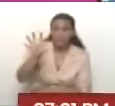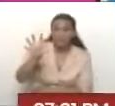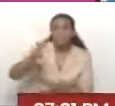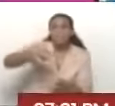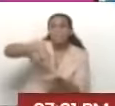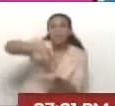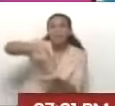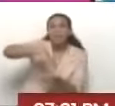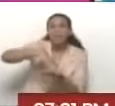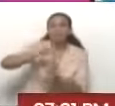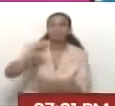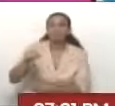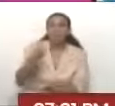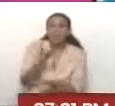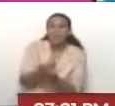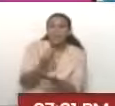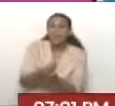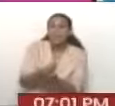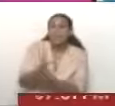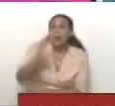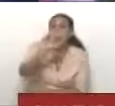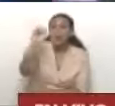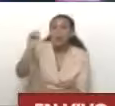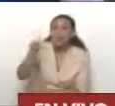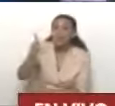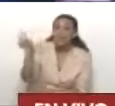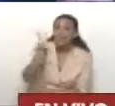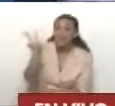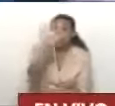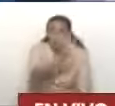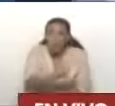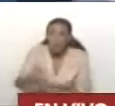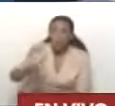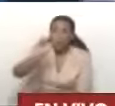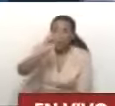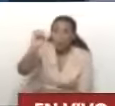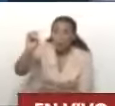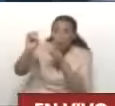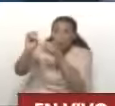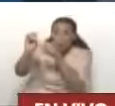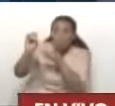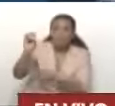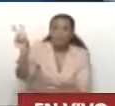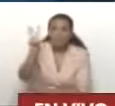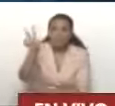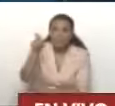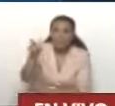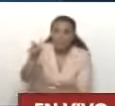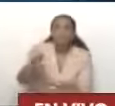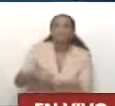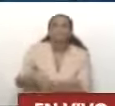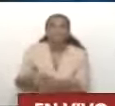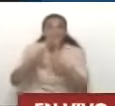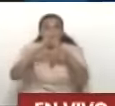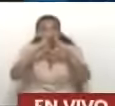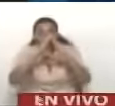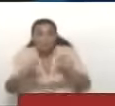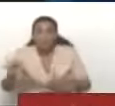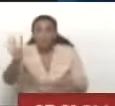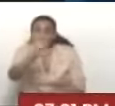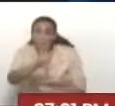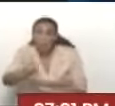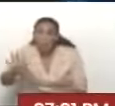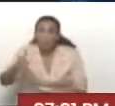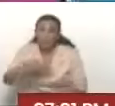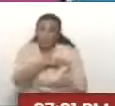En el oriente de Venezuela, un saludo a todo el pueblo de Oriente. Y a todo el pueblo en